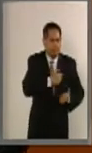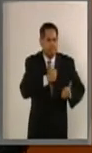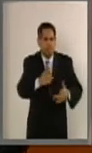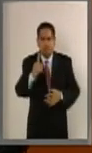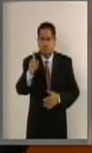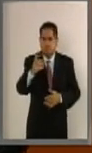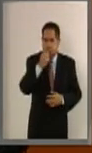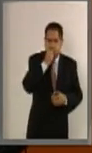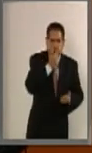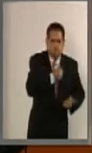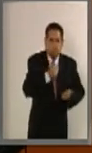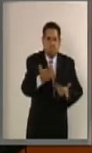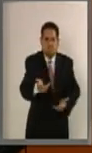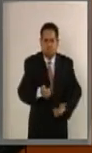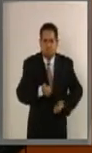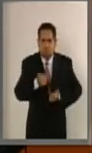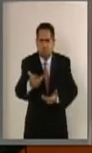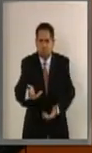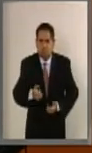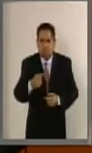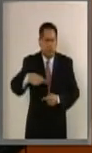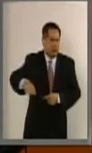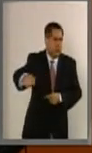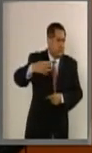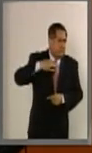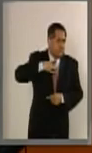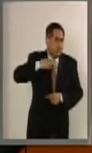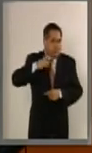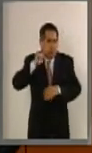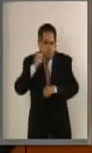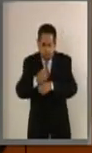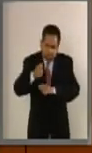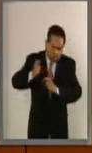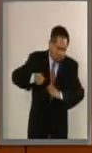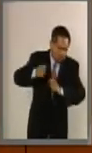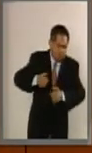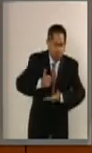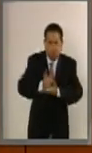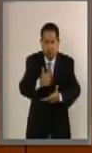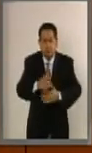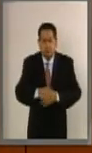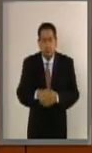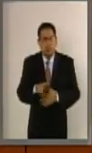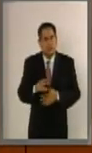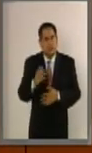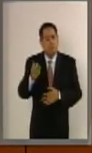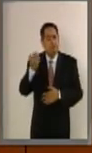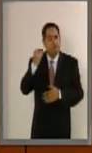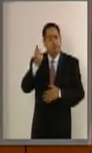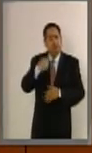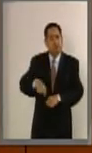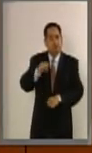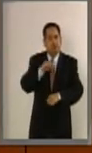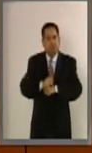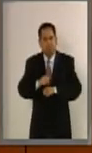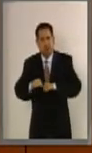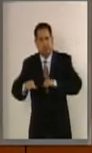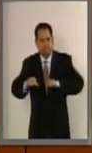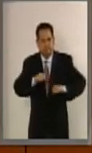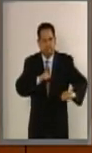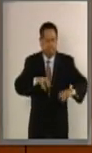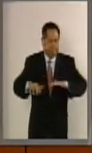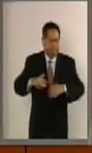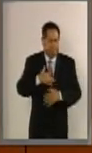comida para los miles de voluntarios. Los sismos de la semana pasada nos